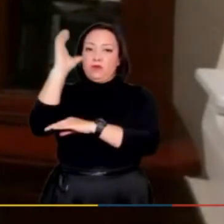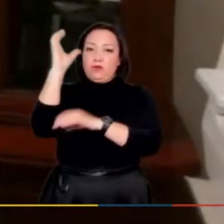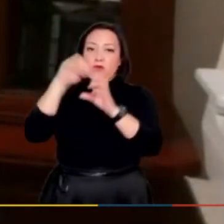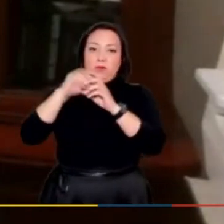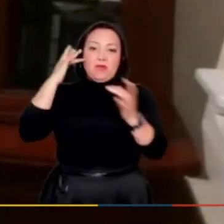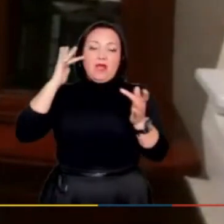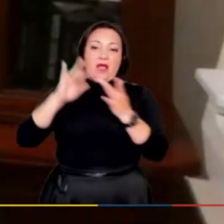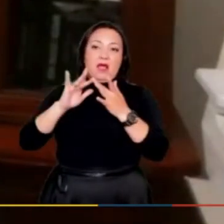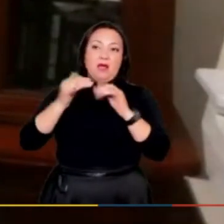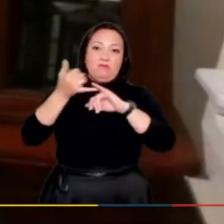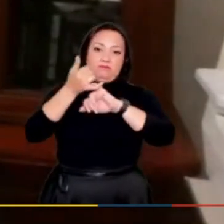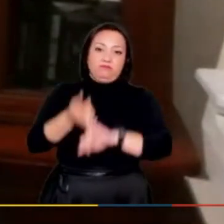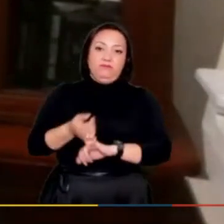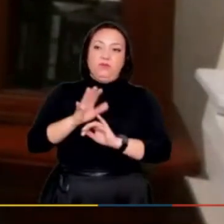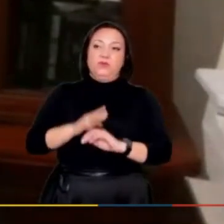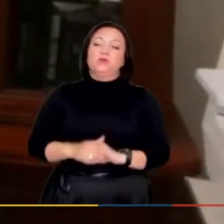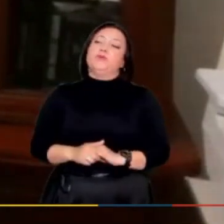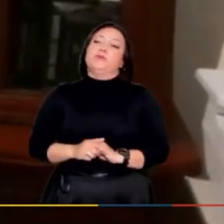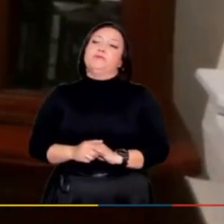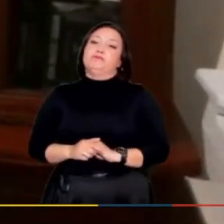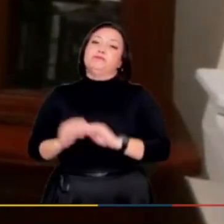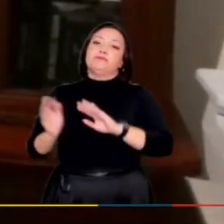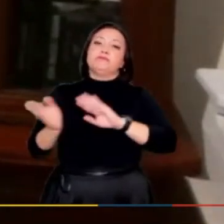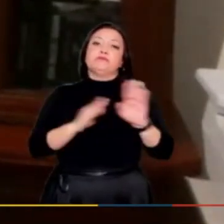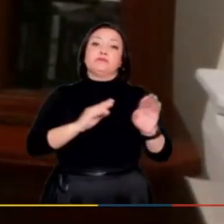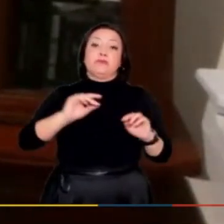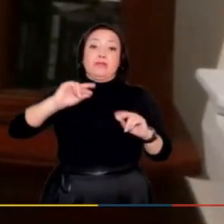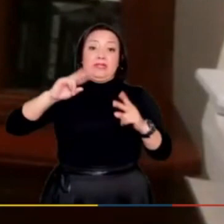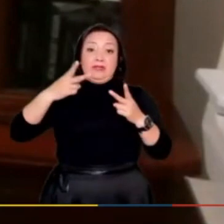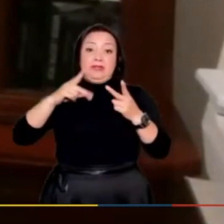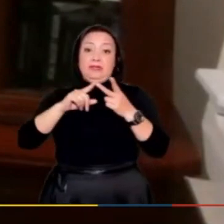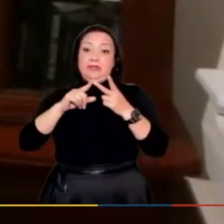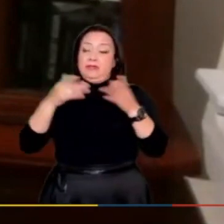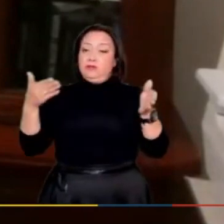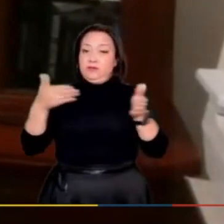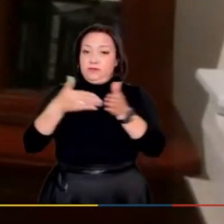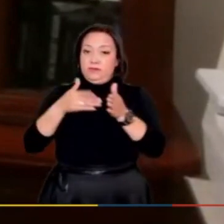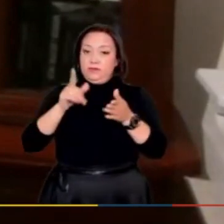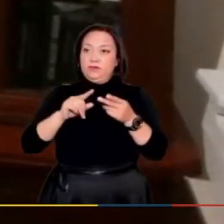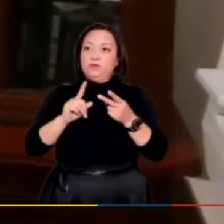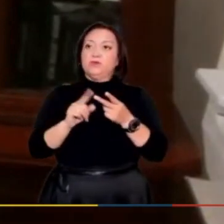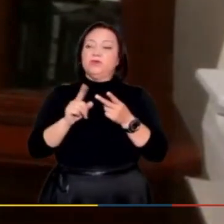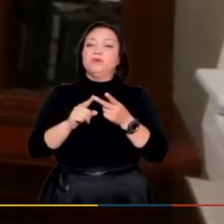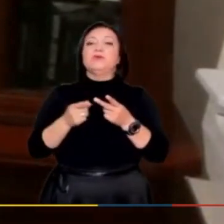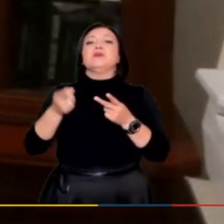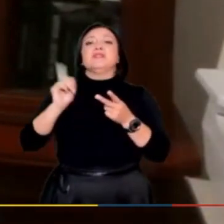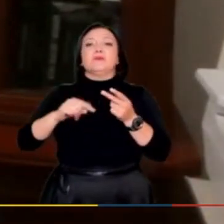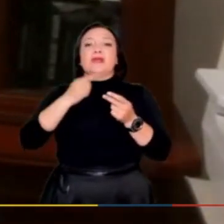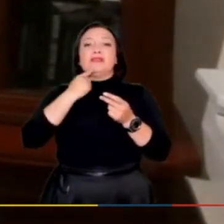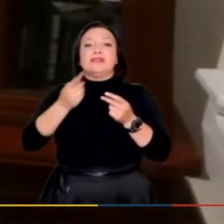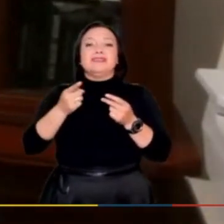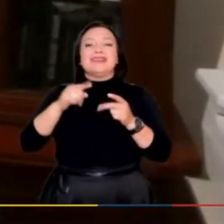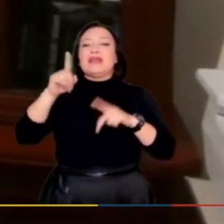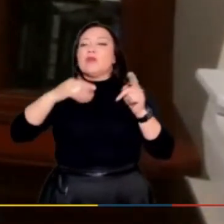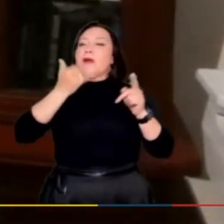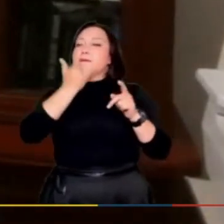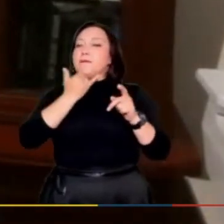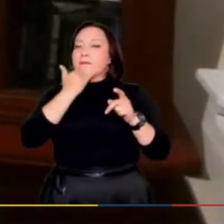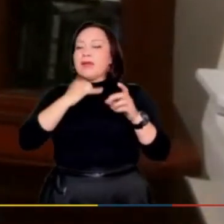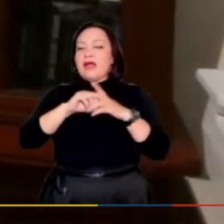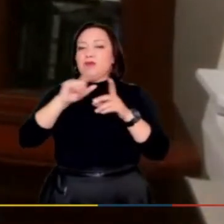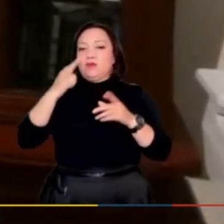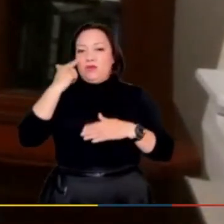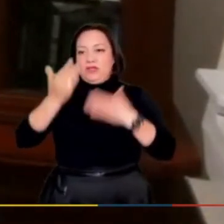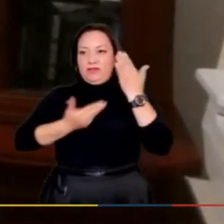justificados. En el segundo cargo, vienen a alegar también que hay unas equivocaciones en las valoraciones,